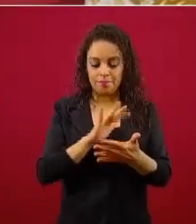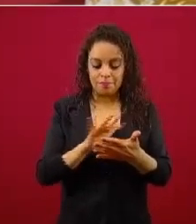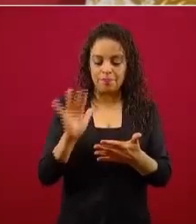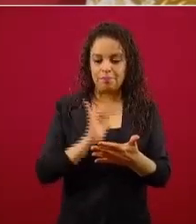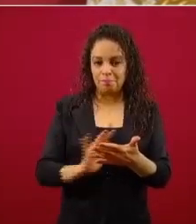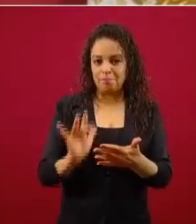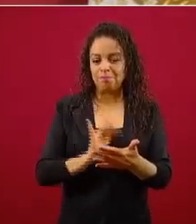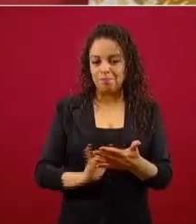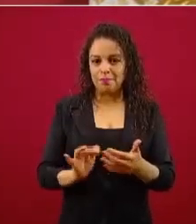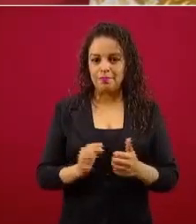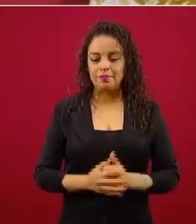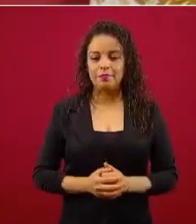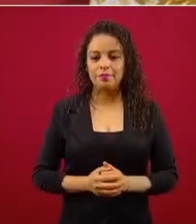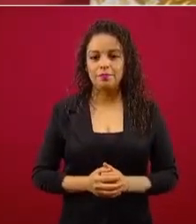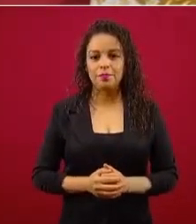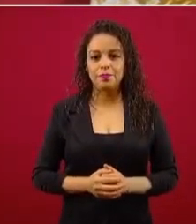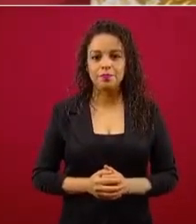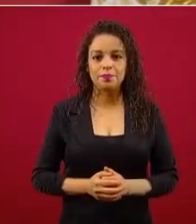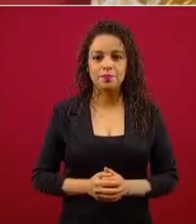O sea, que si es